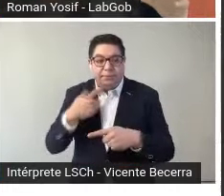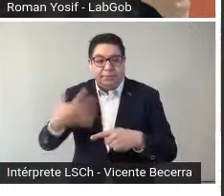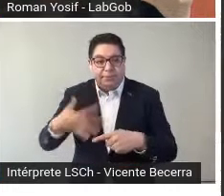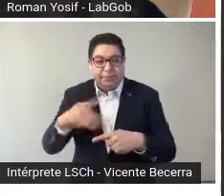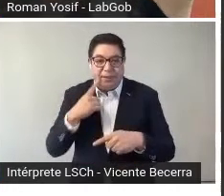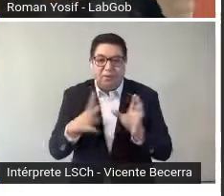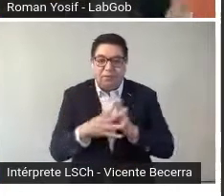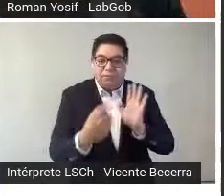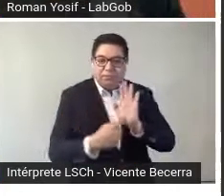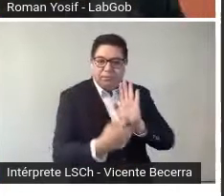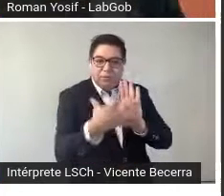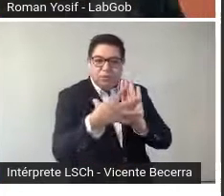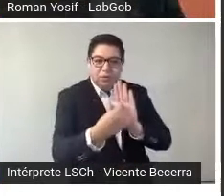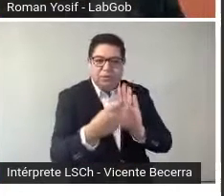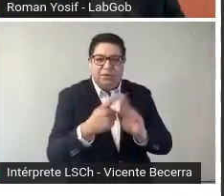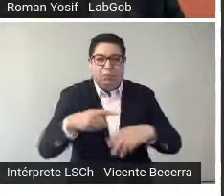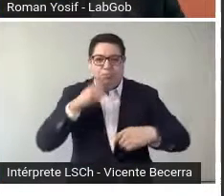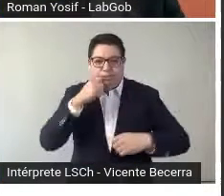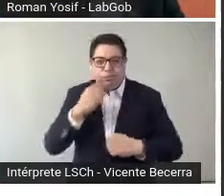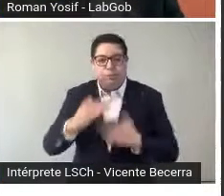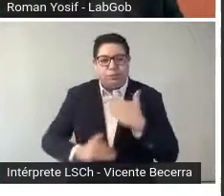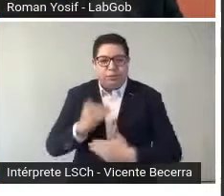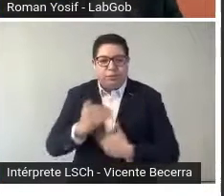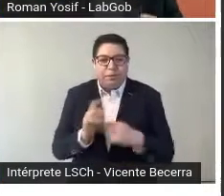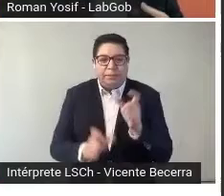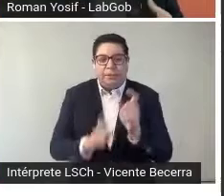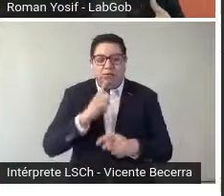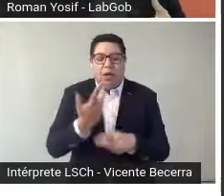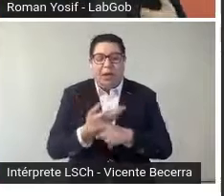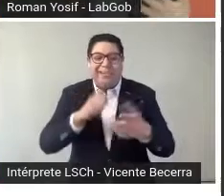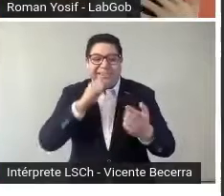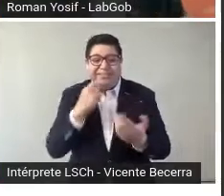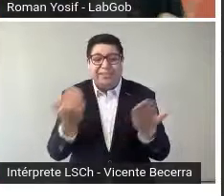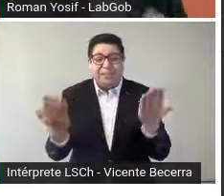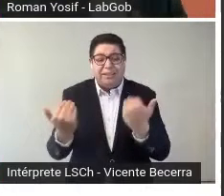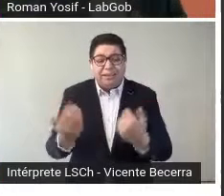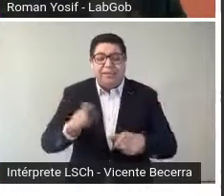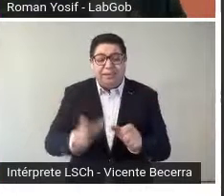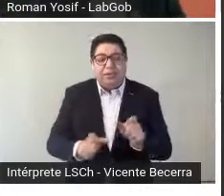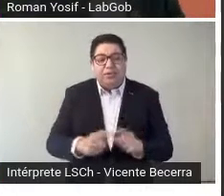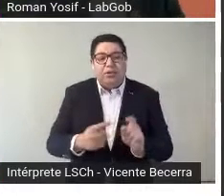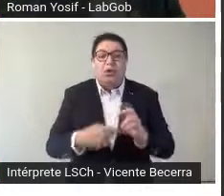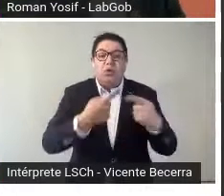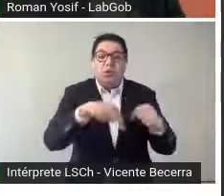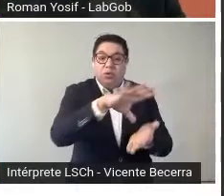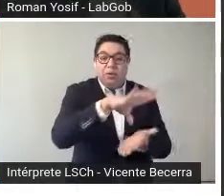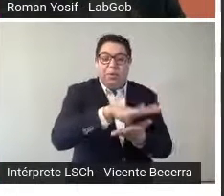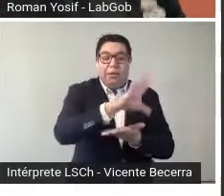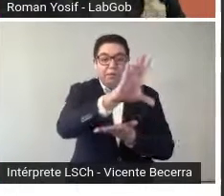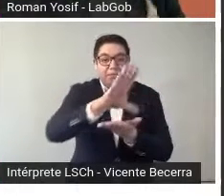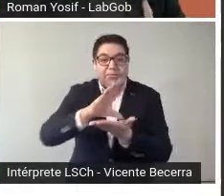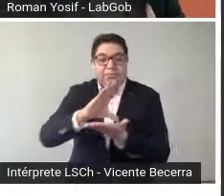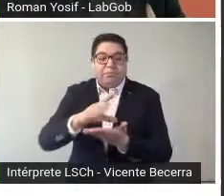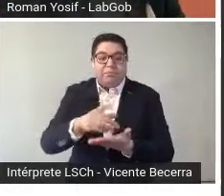está no solamente acelerando la transformación del Estado, sino que está siendo también replicado en otros países de la región, es el